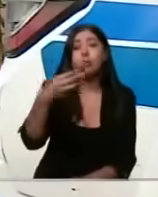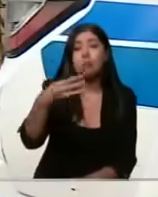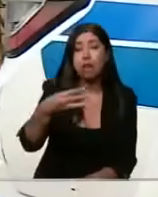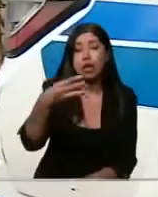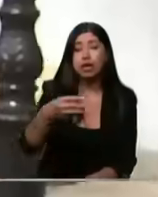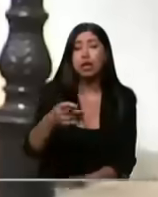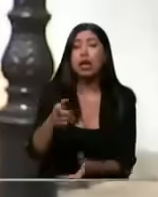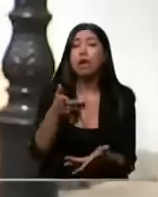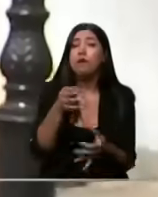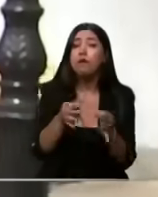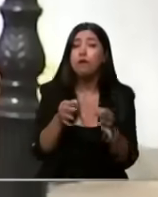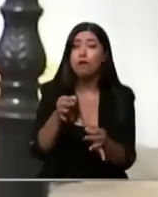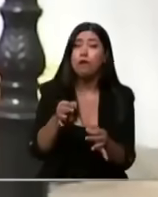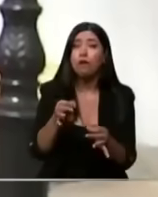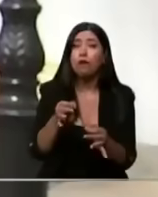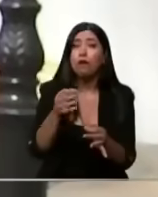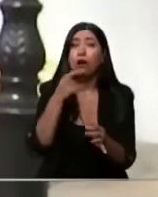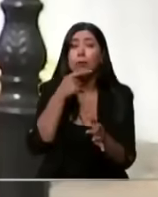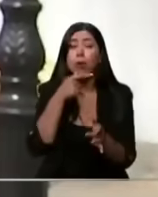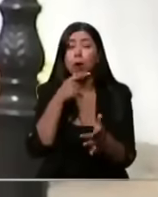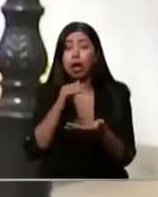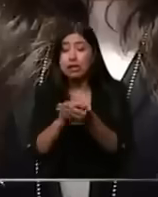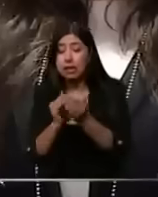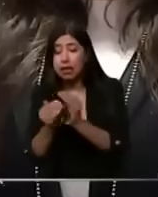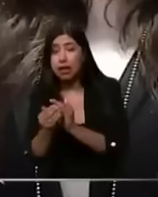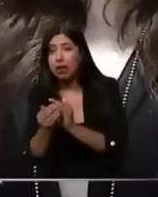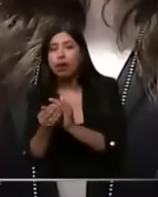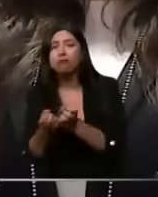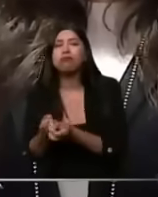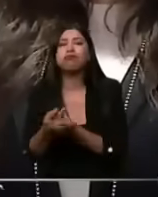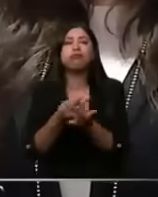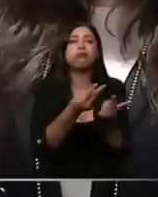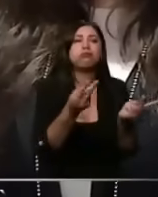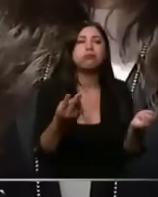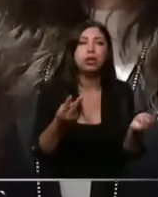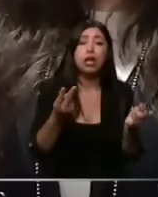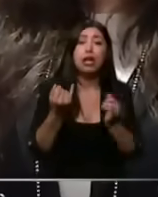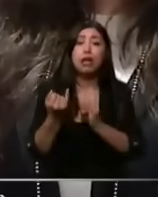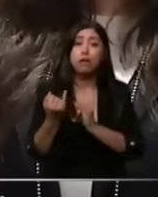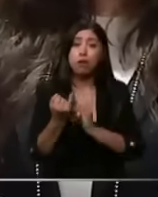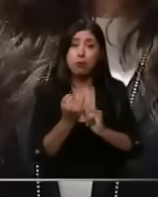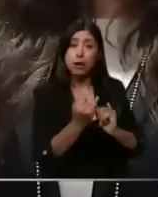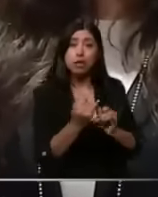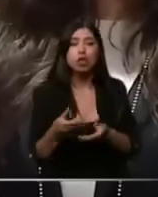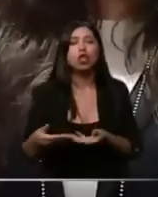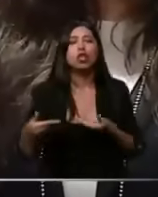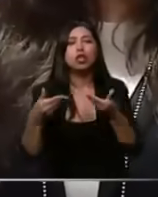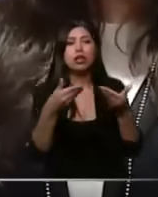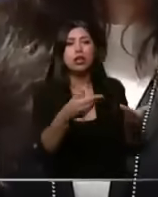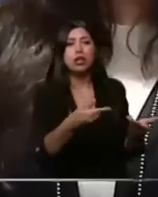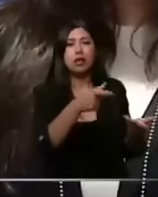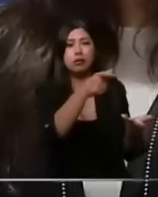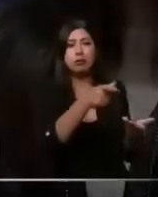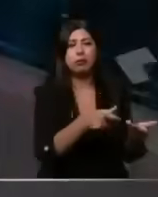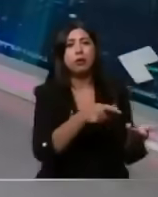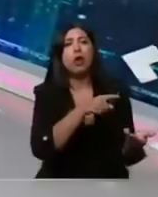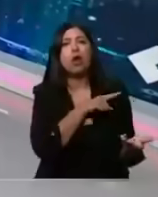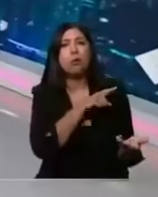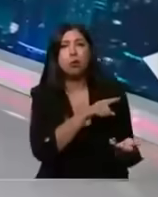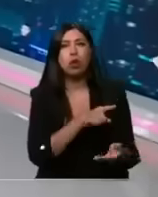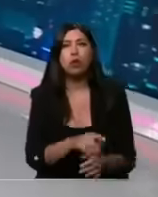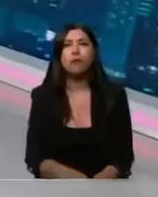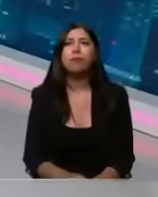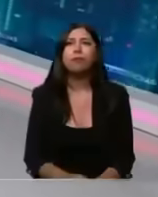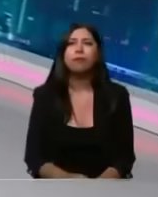por violar el secreto en una causa por lavado de activos y entregar información privilegiada. Precisamente a Hermosilla. Vamos